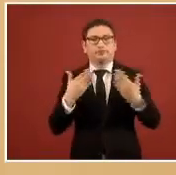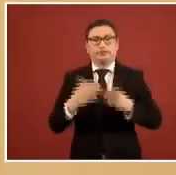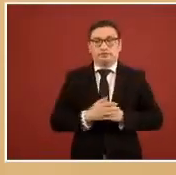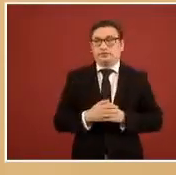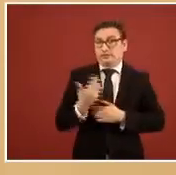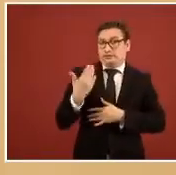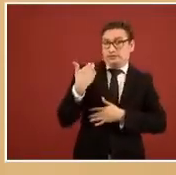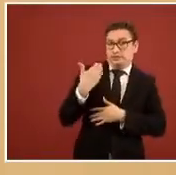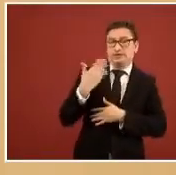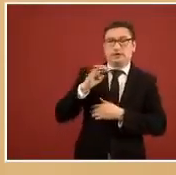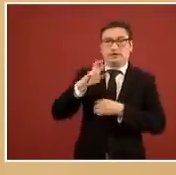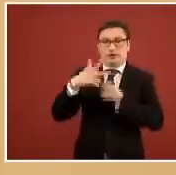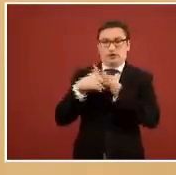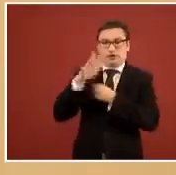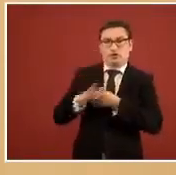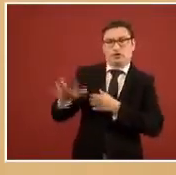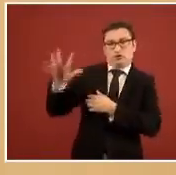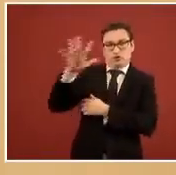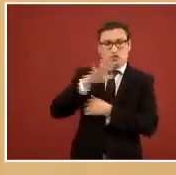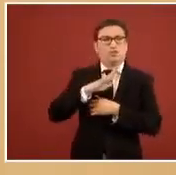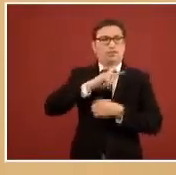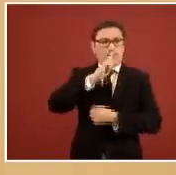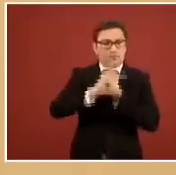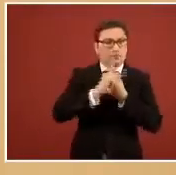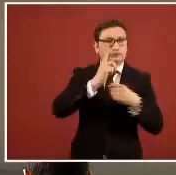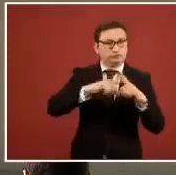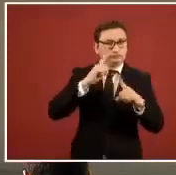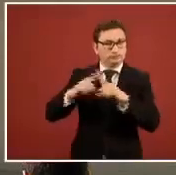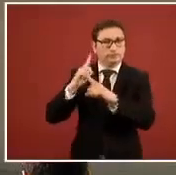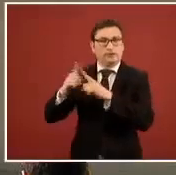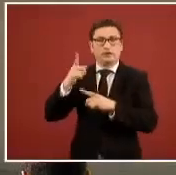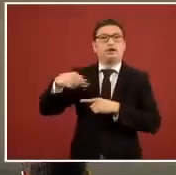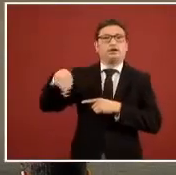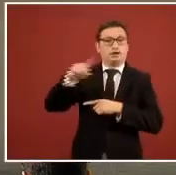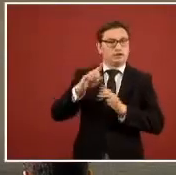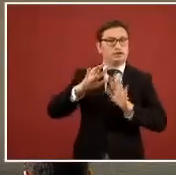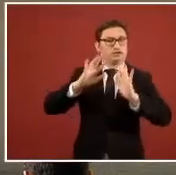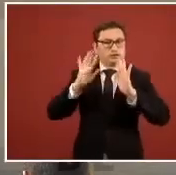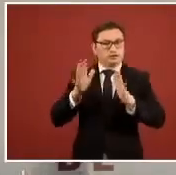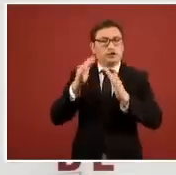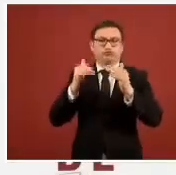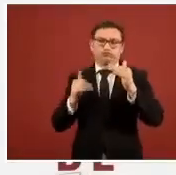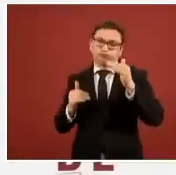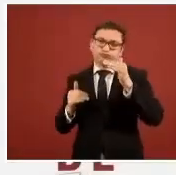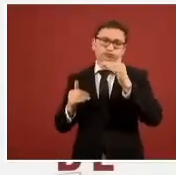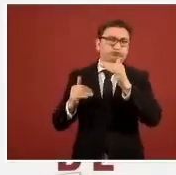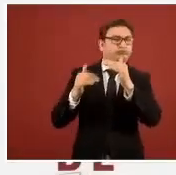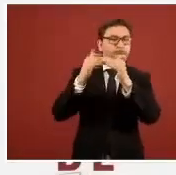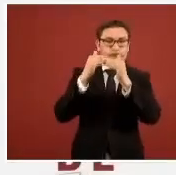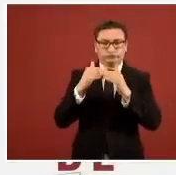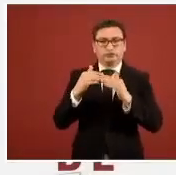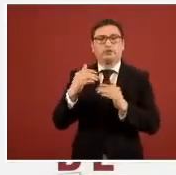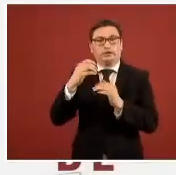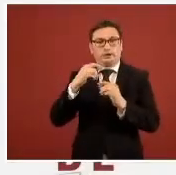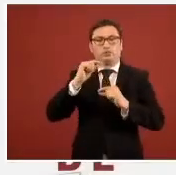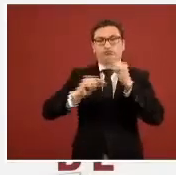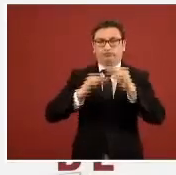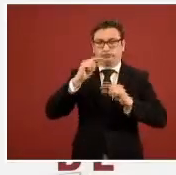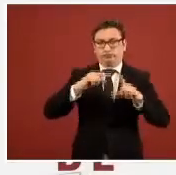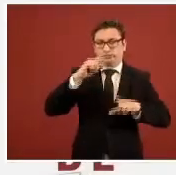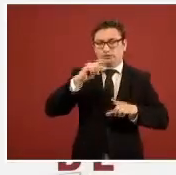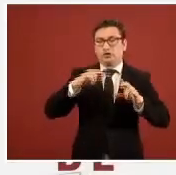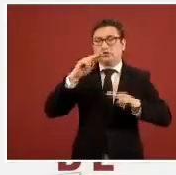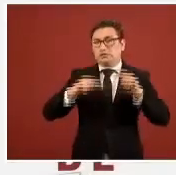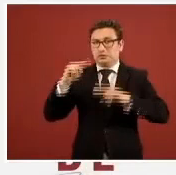los últimos días Europa, varios países europeos empiezan a evidenciar ya haber llegado a su acme y están empezando ya con la